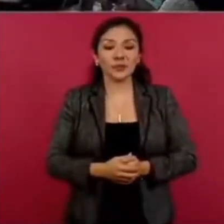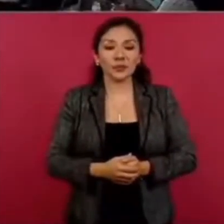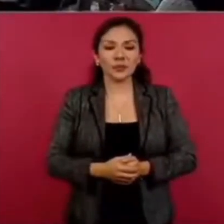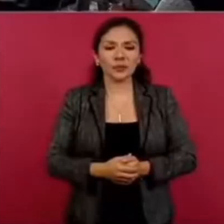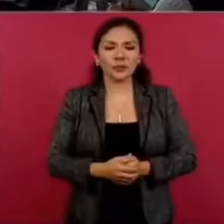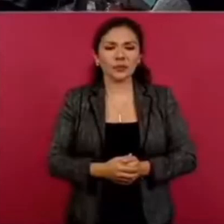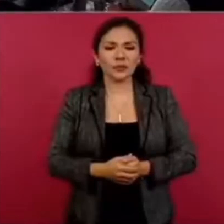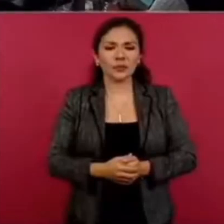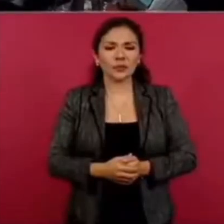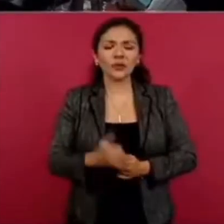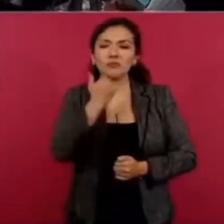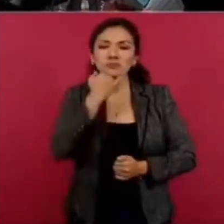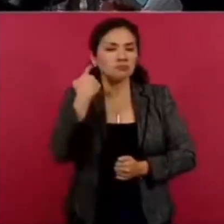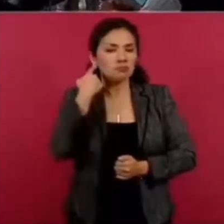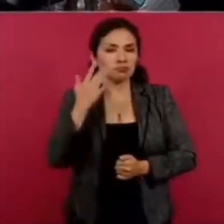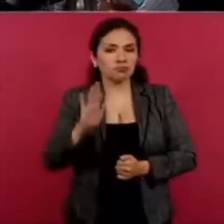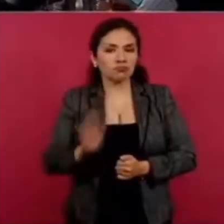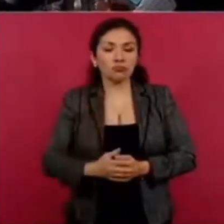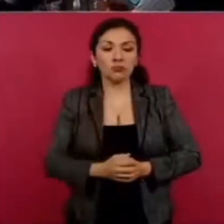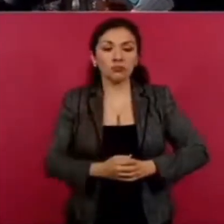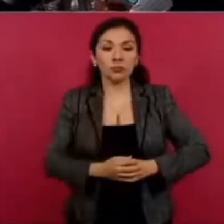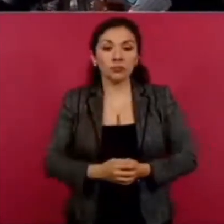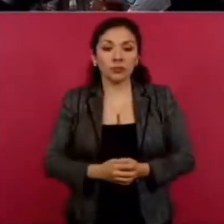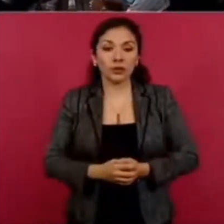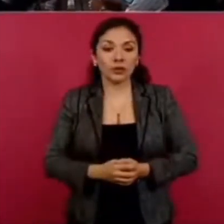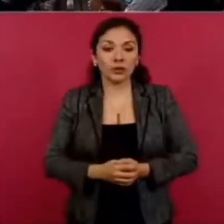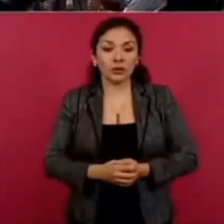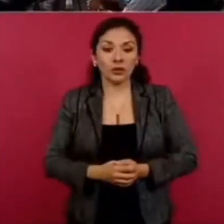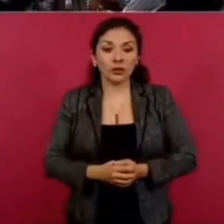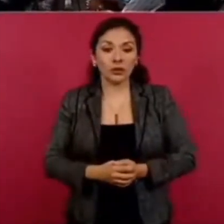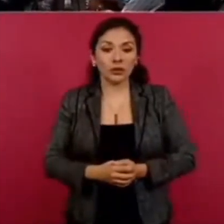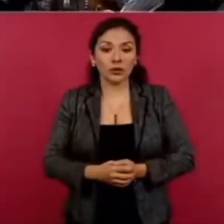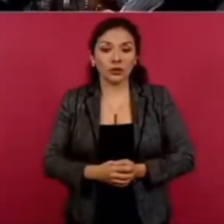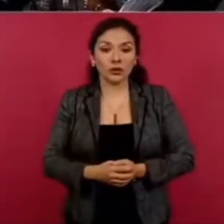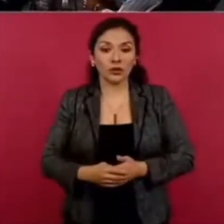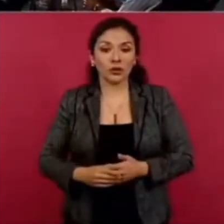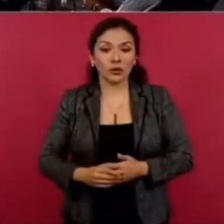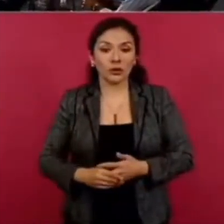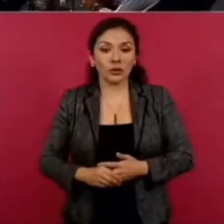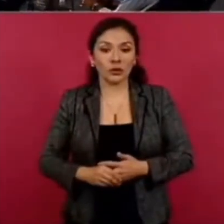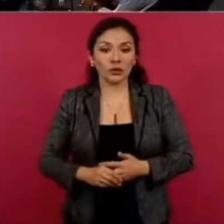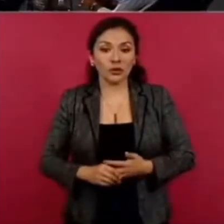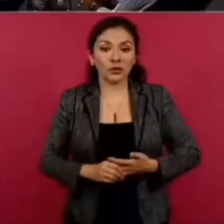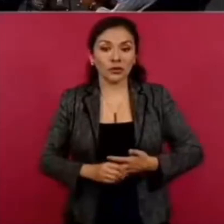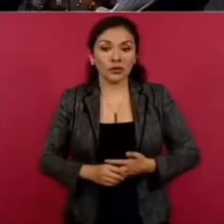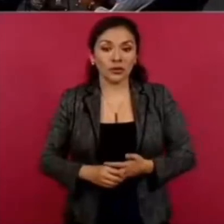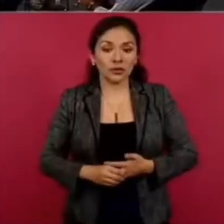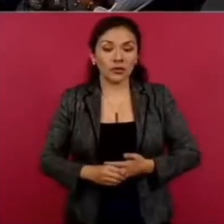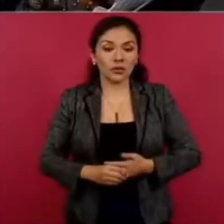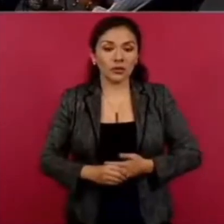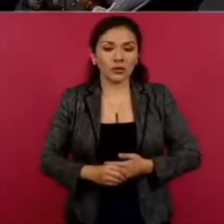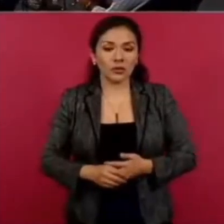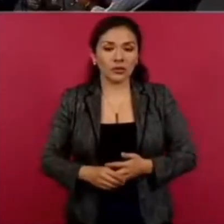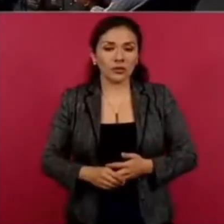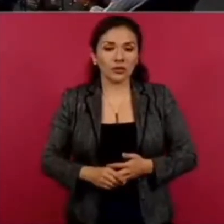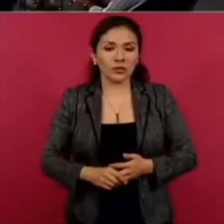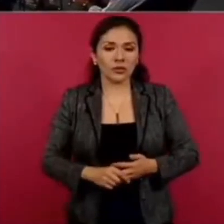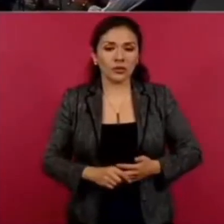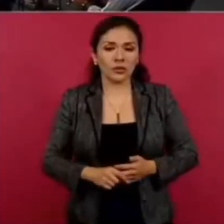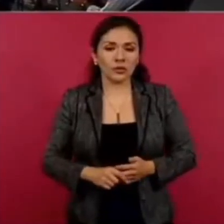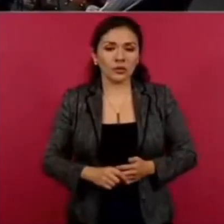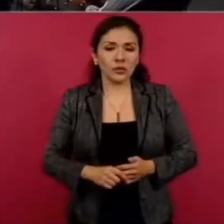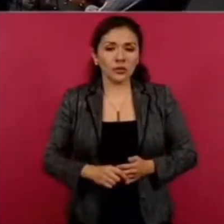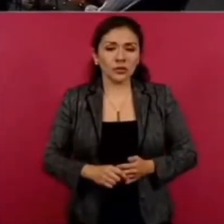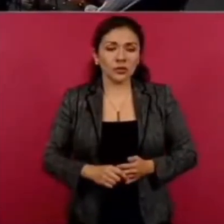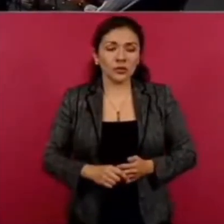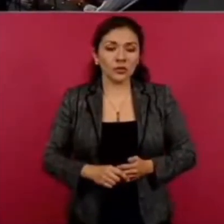¿Qué dijo? De que el silencio no era algo así como omisión. Es un video que se filtró, supuestamente estaba platicando